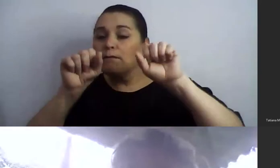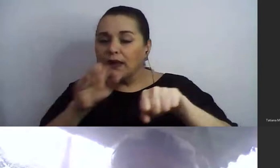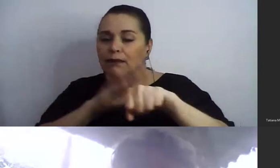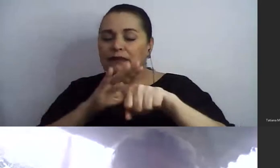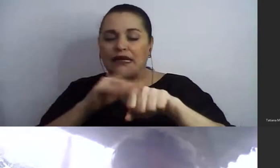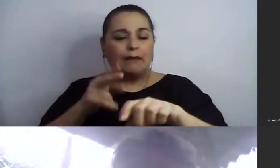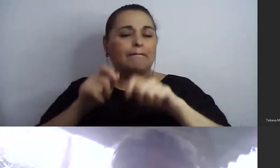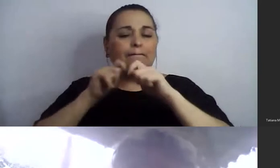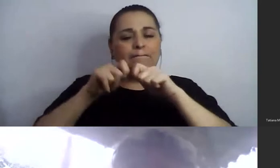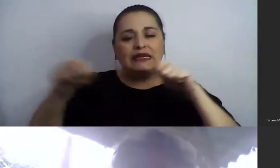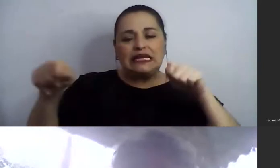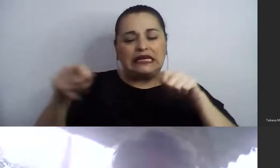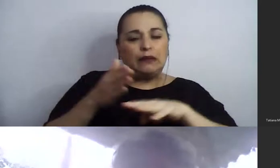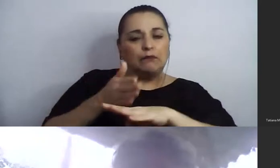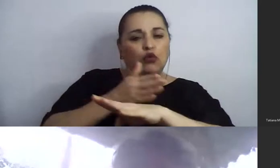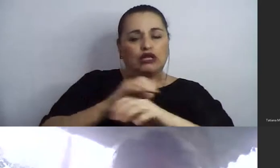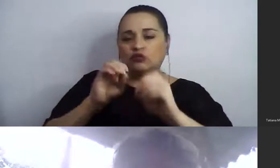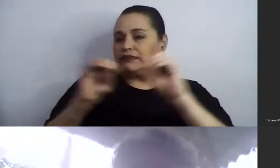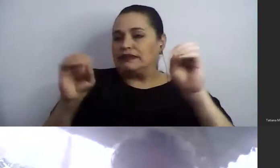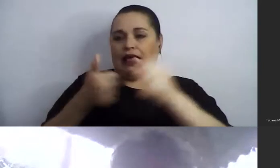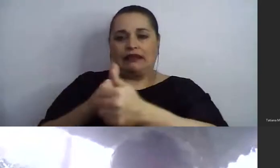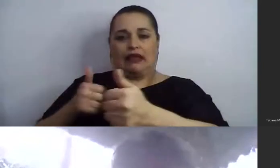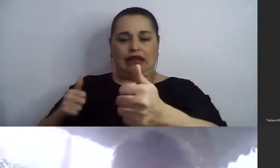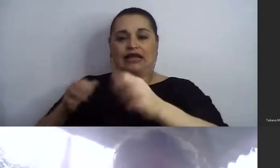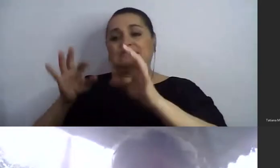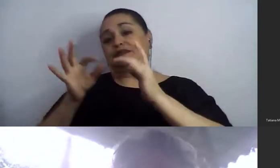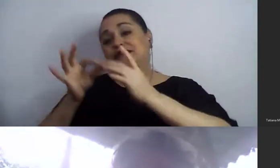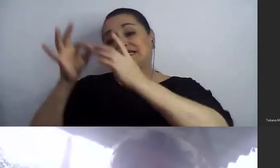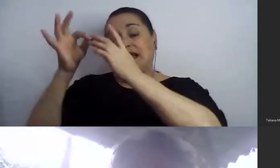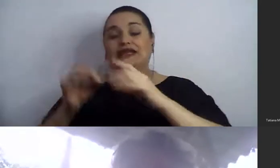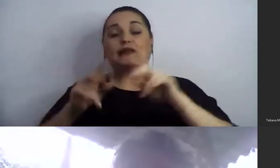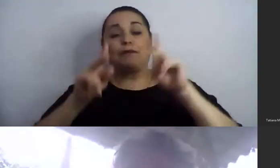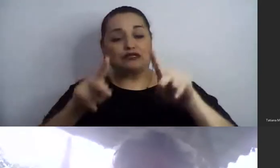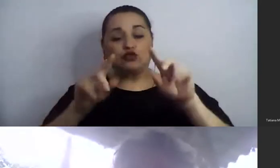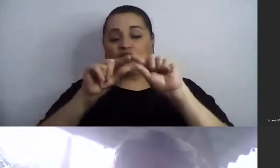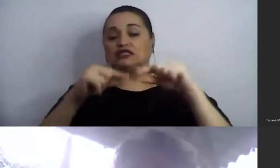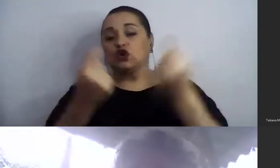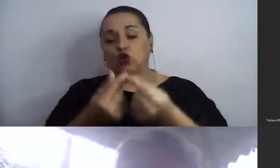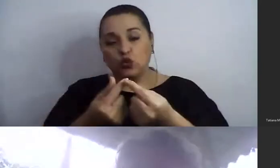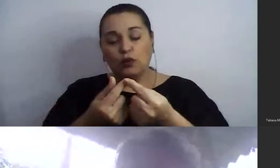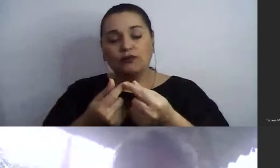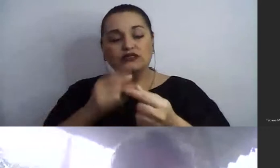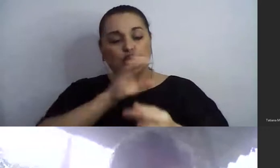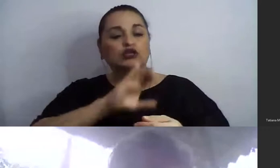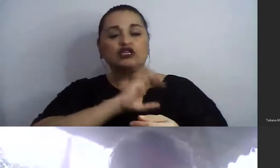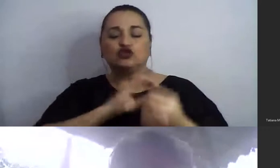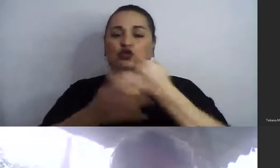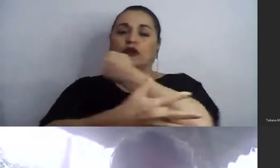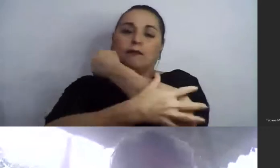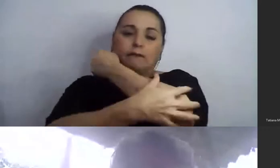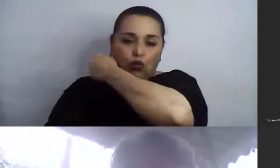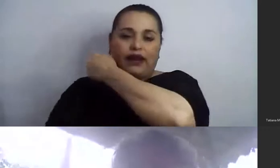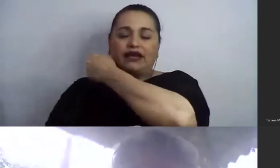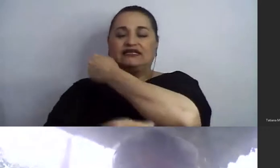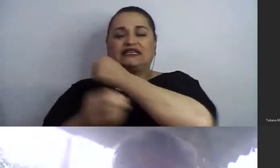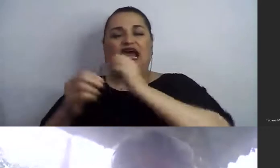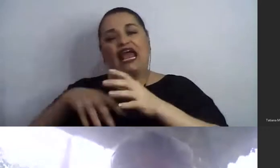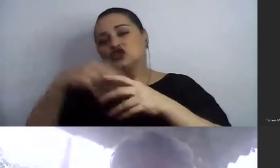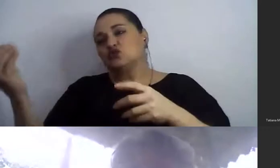progreso en no dejar a nadie atrás especialmente a las personas y grupos que se encuentran en condición de pobreza exclusión